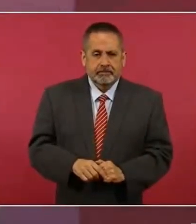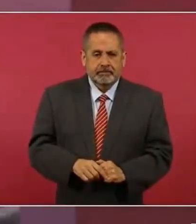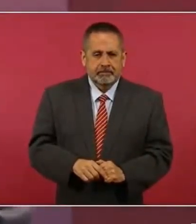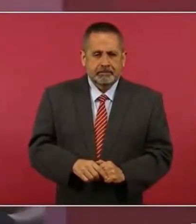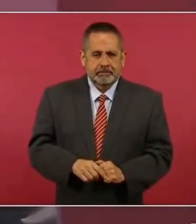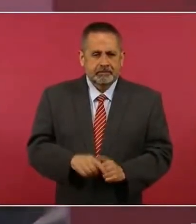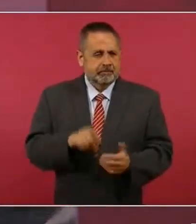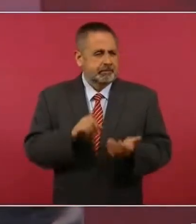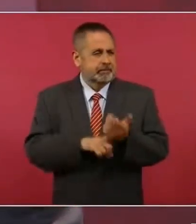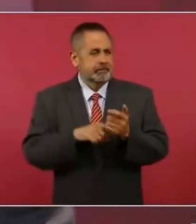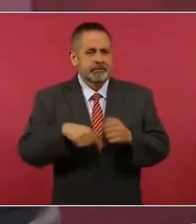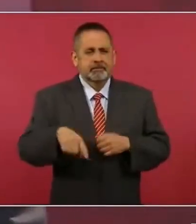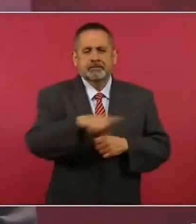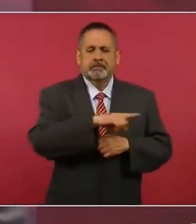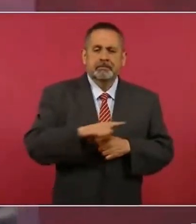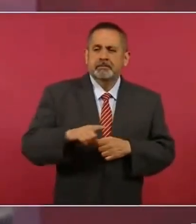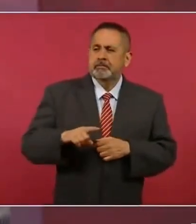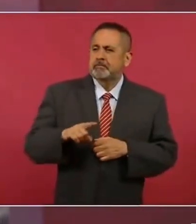actores